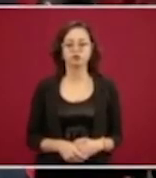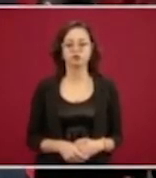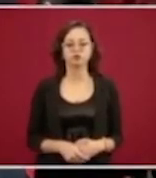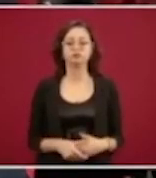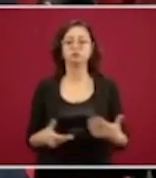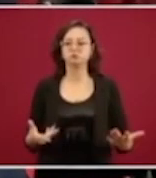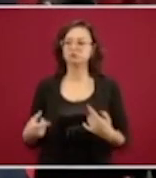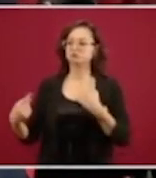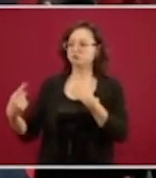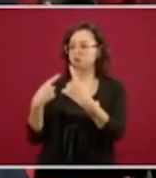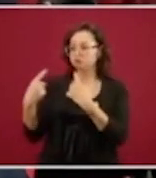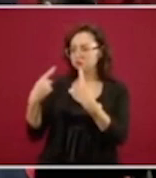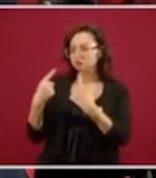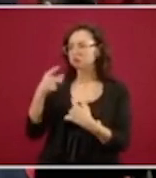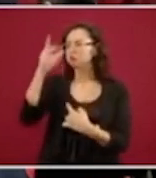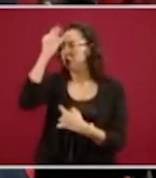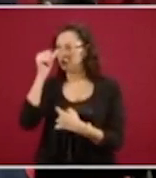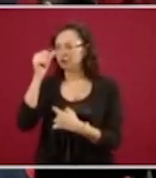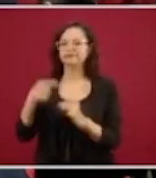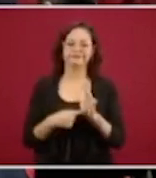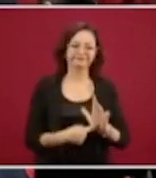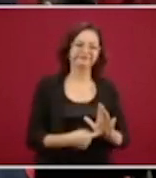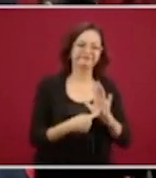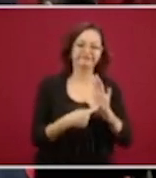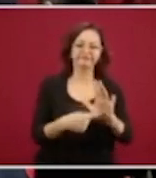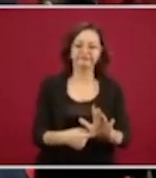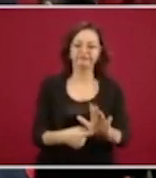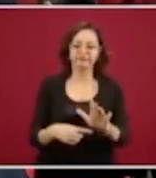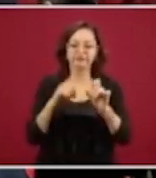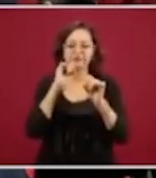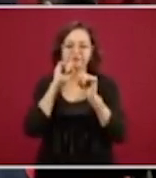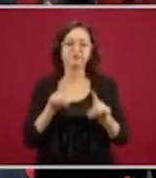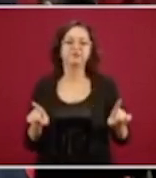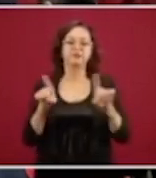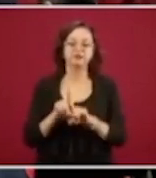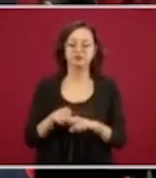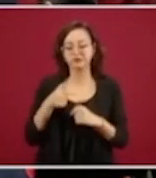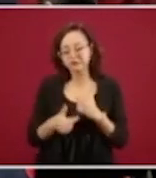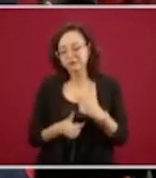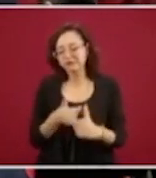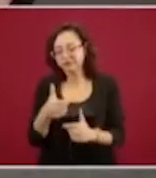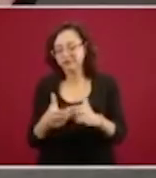se logró este acuerdo y cómo se está llevando a cabo.